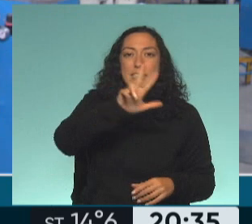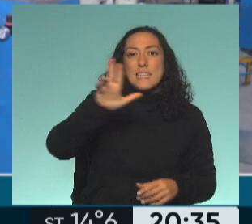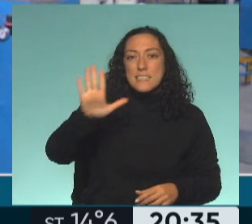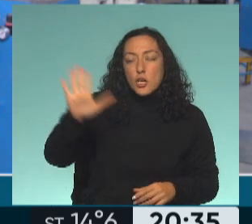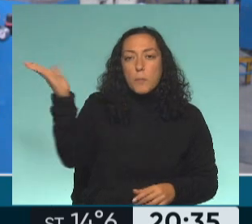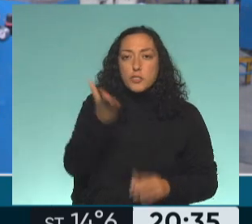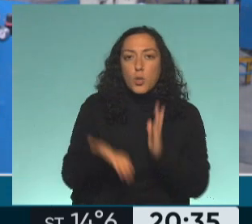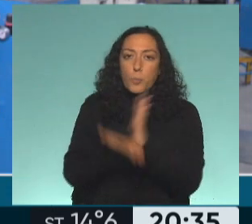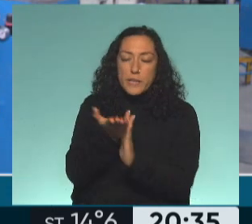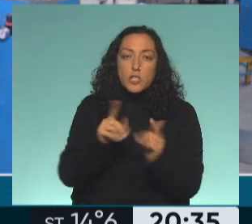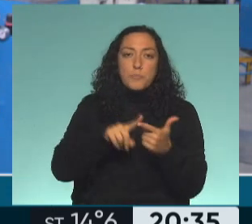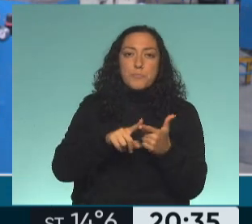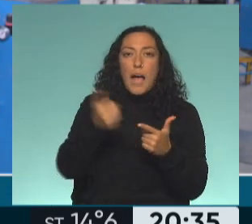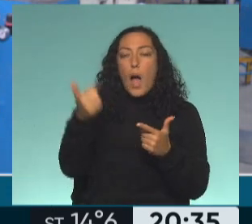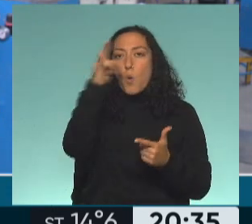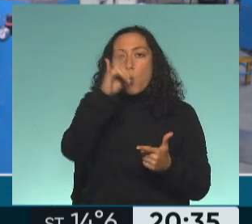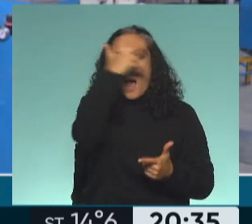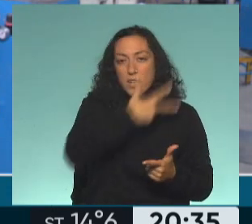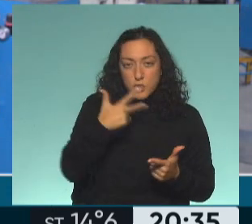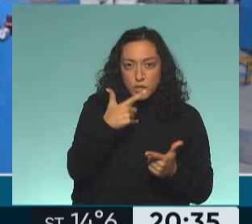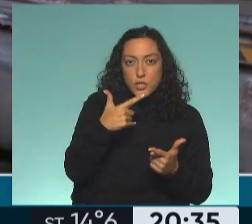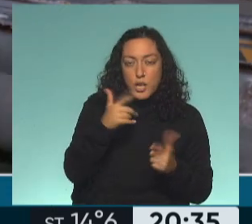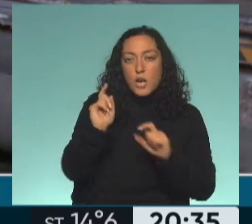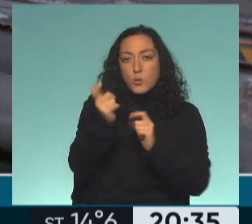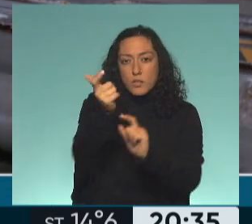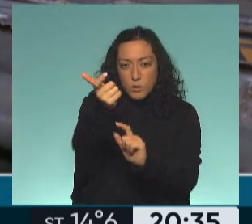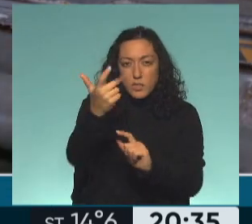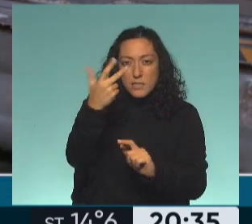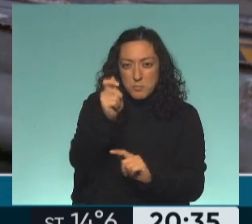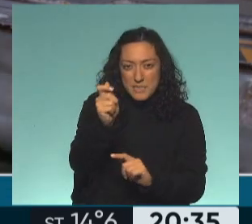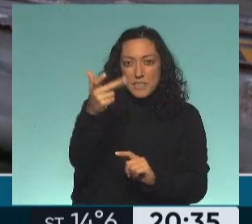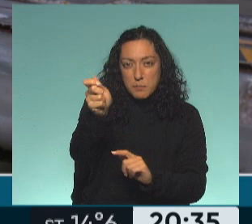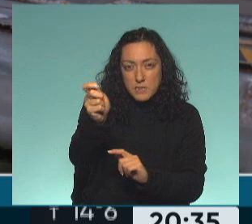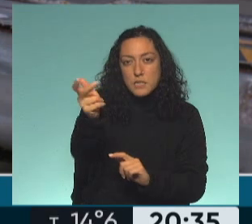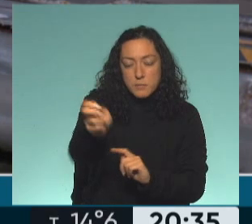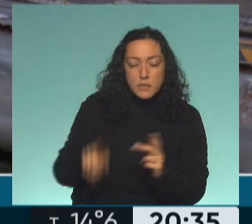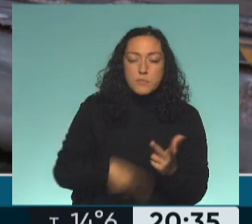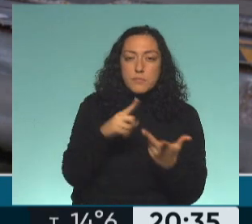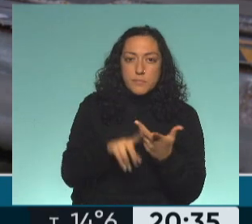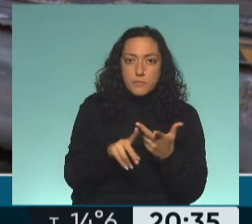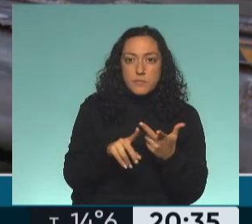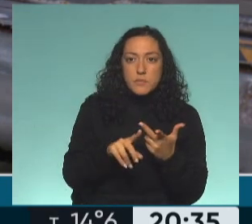35%, asignación universal por hijo se actualiza trimestralmente,